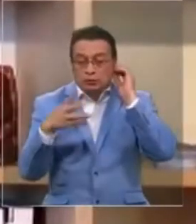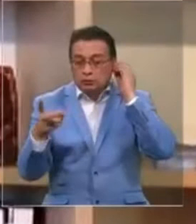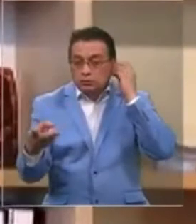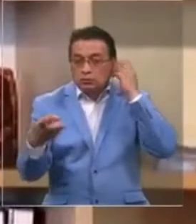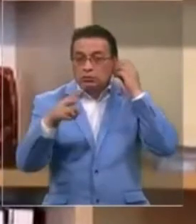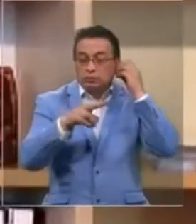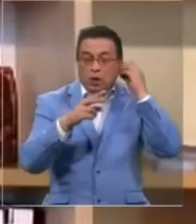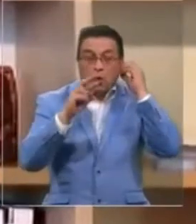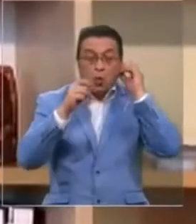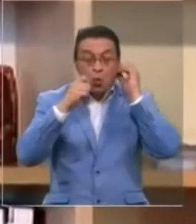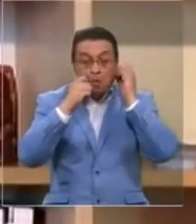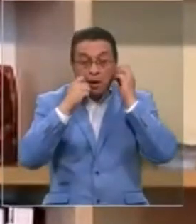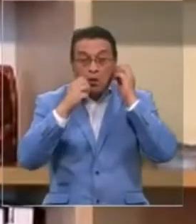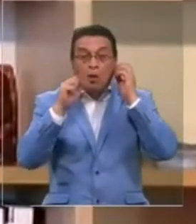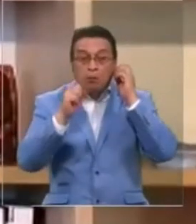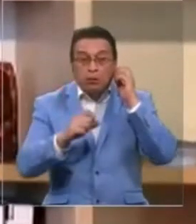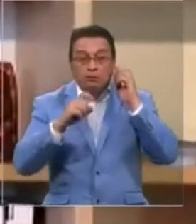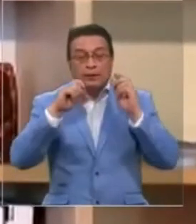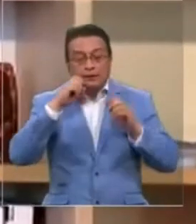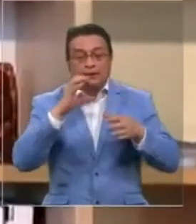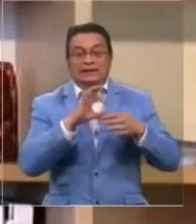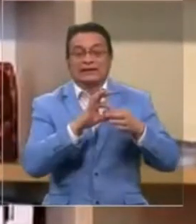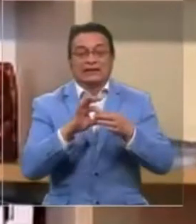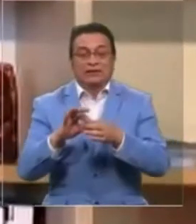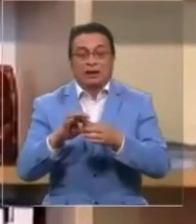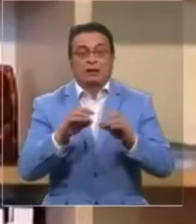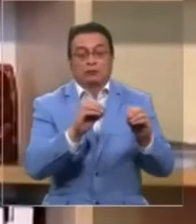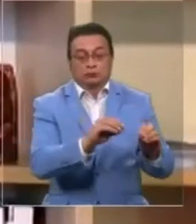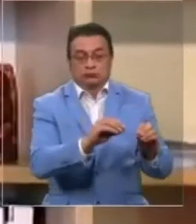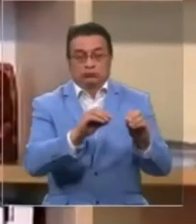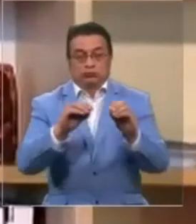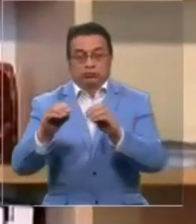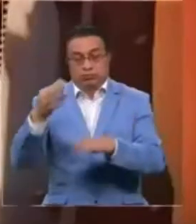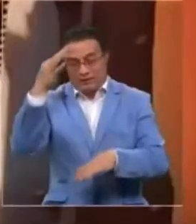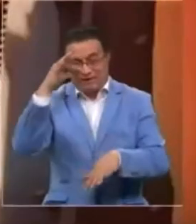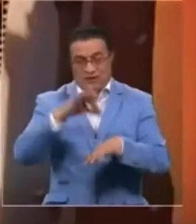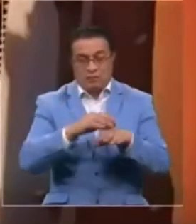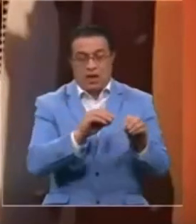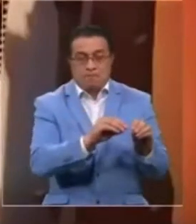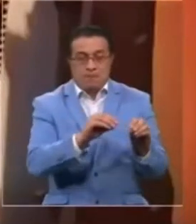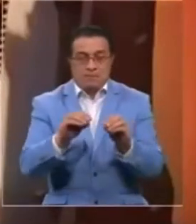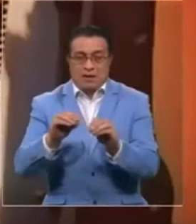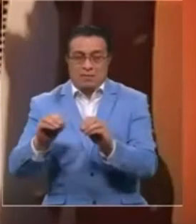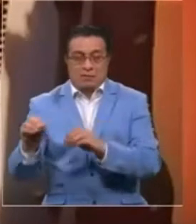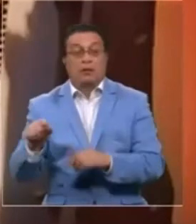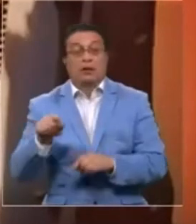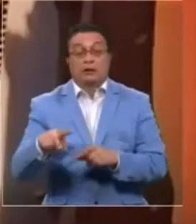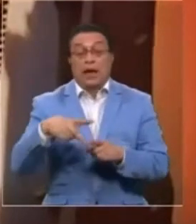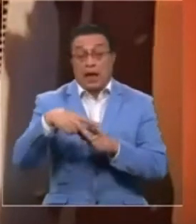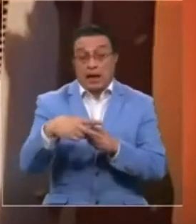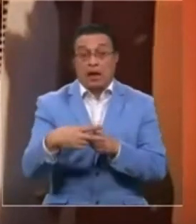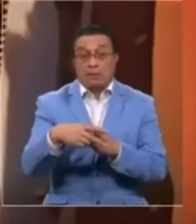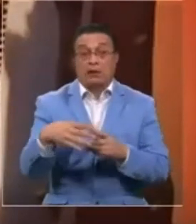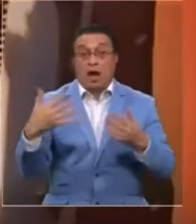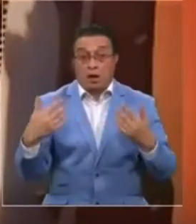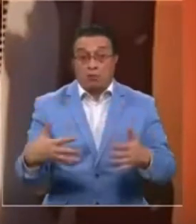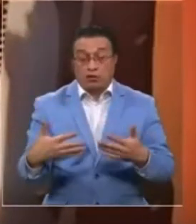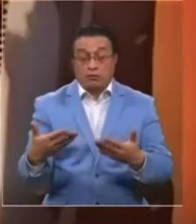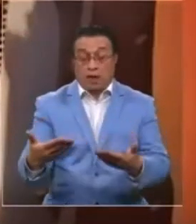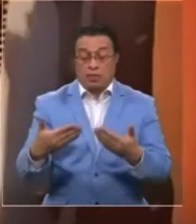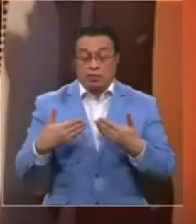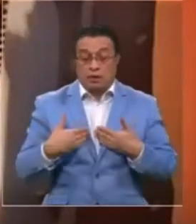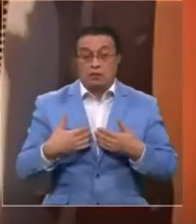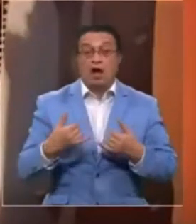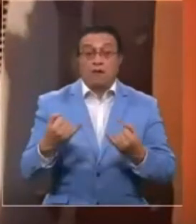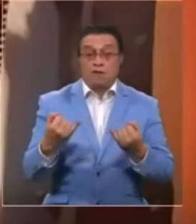extrapola a humanos, podría significar un retraso del curso de la enfermedad. Como una herramienta fundamental que permite proporcionar